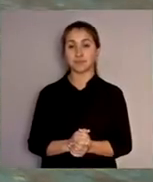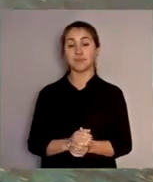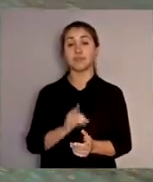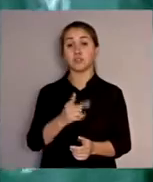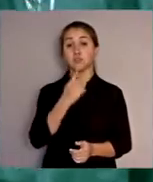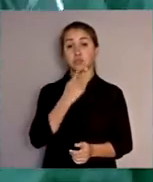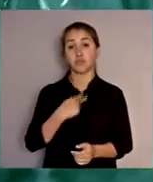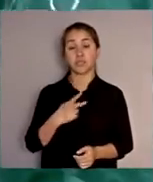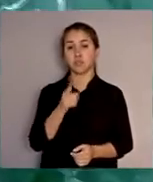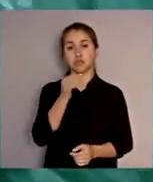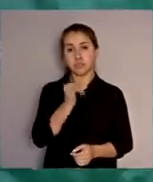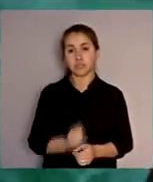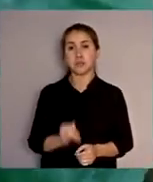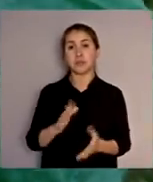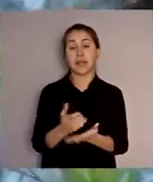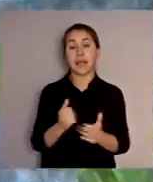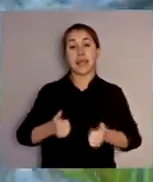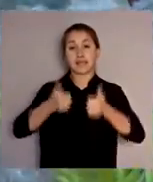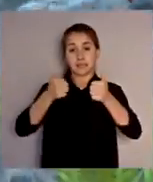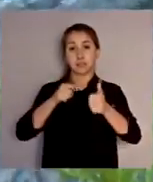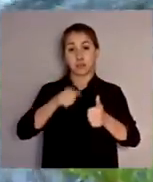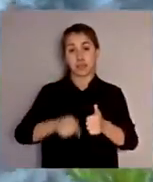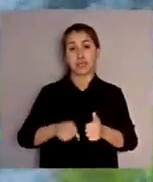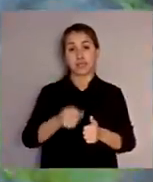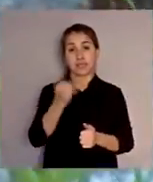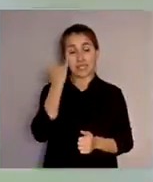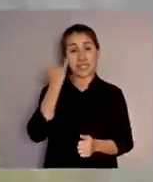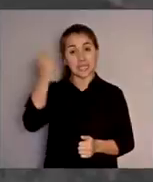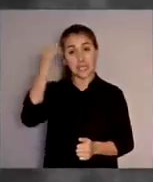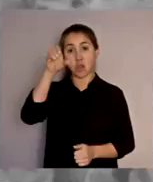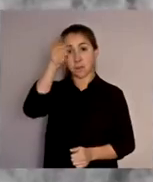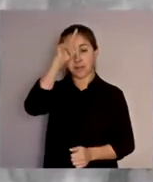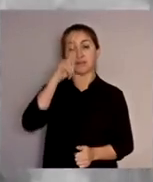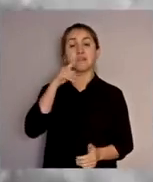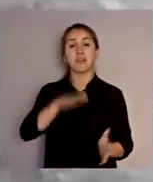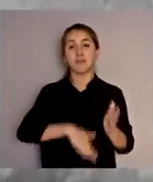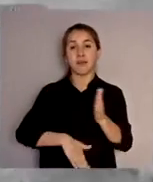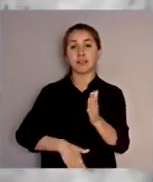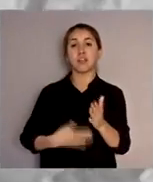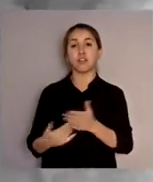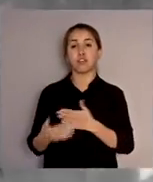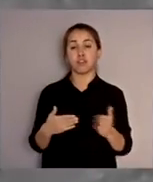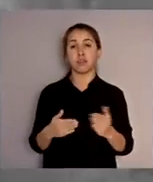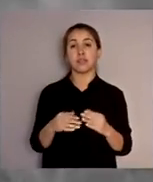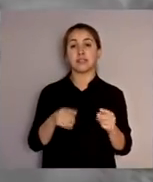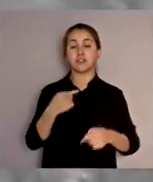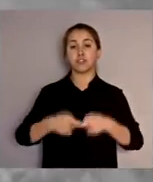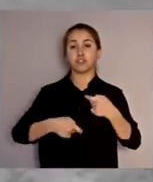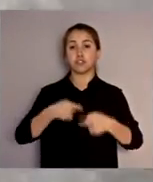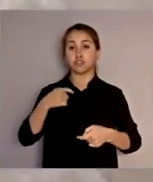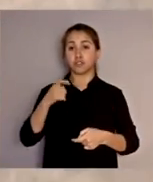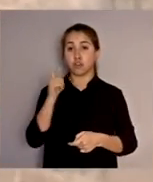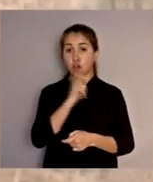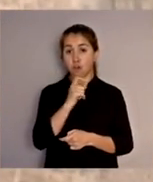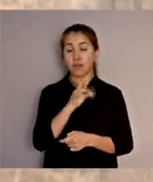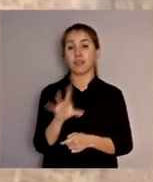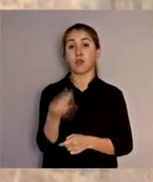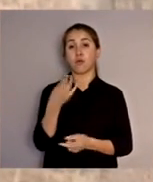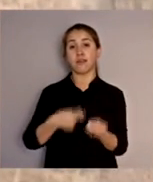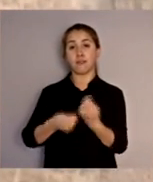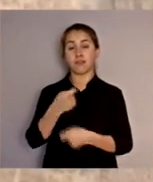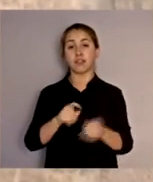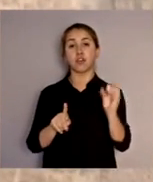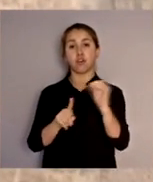Pero su vida no siempre ha sido de éxitos. Este ingeniero en minas tiene la base de su capital en un yacimiento de cobre que descubre y